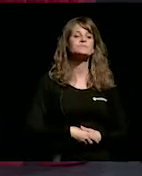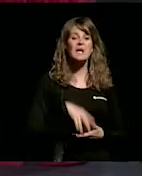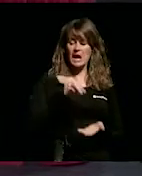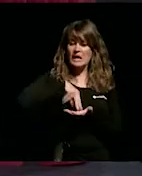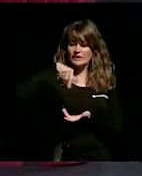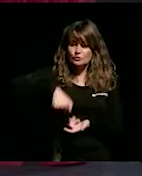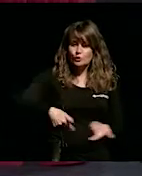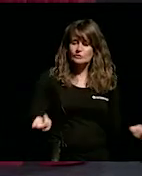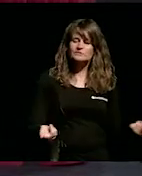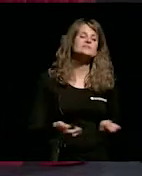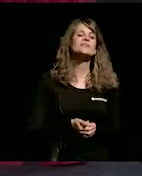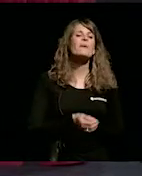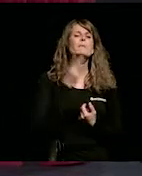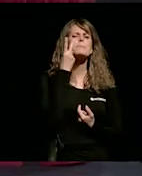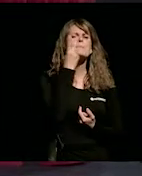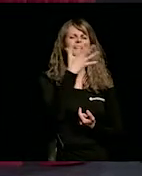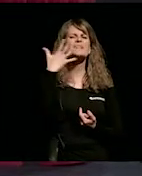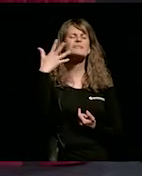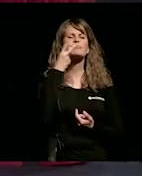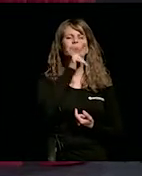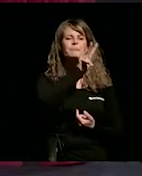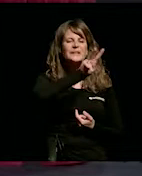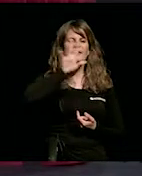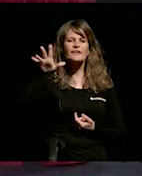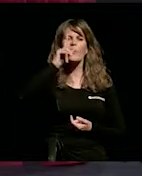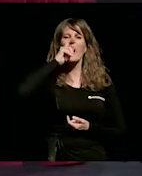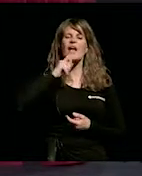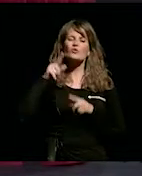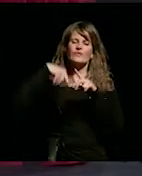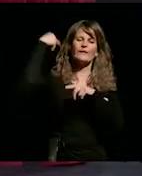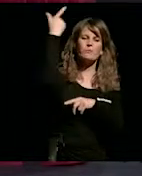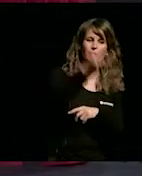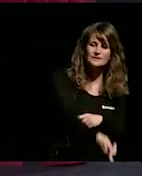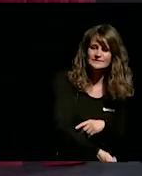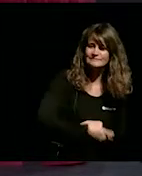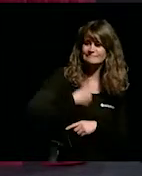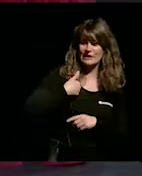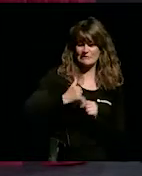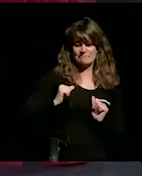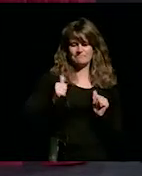aquí estoy 25 años después de todo eso.